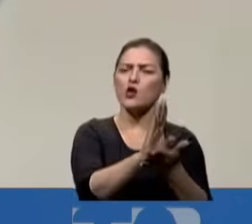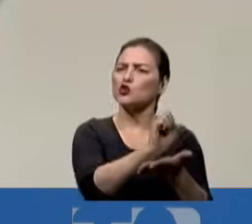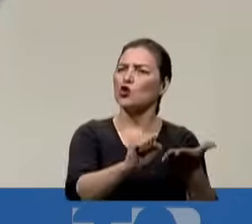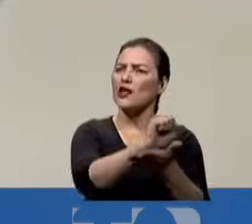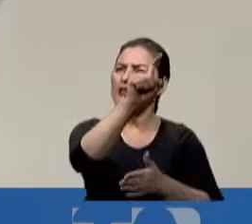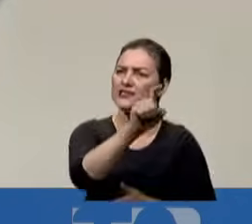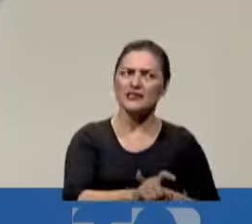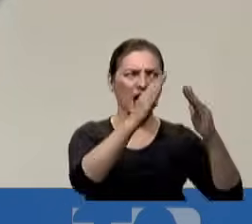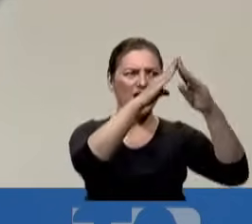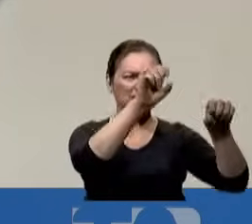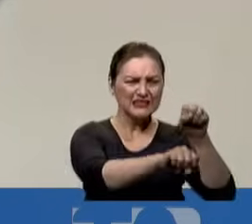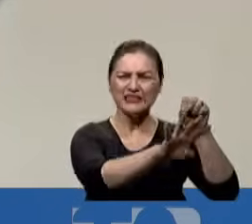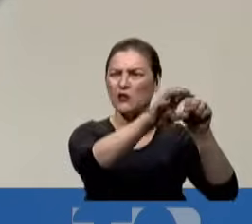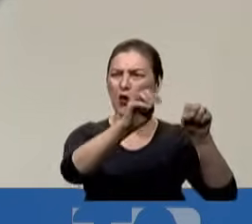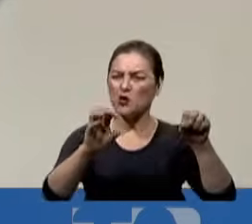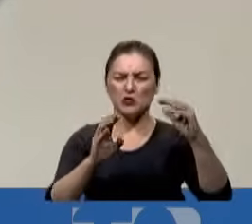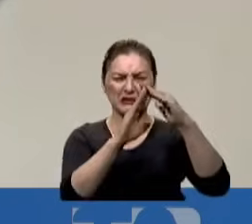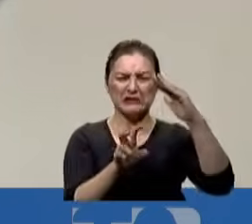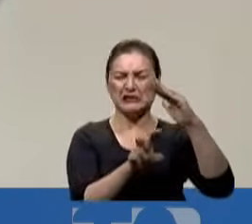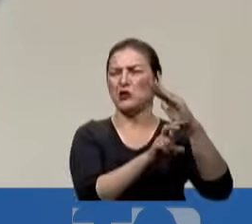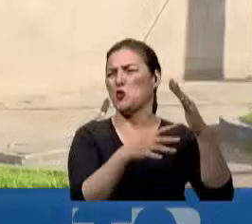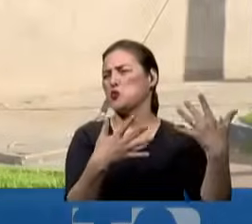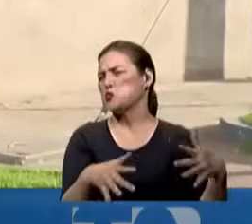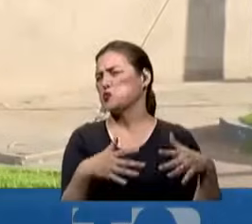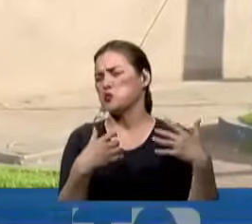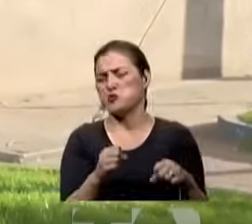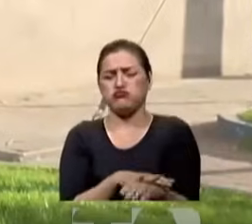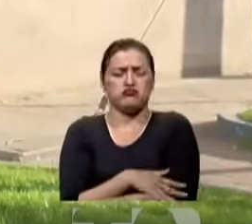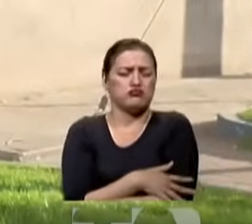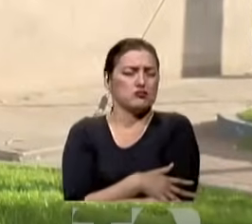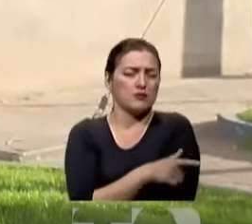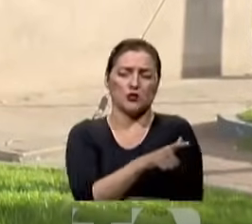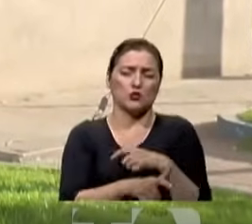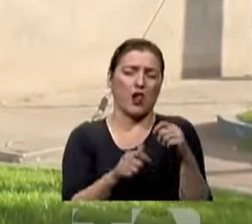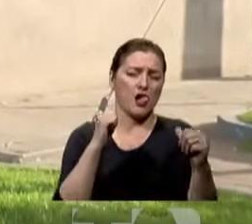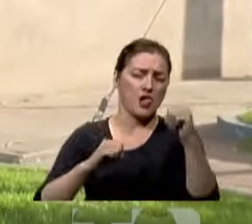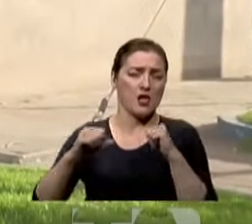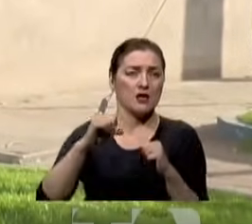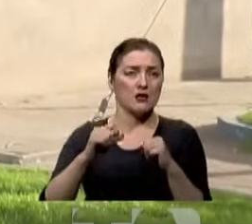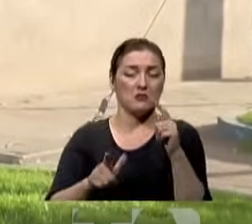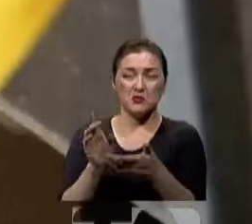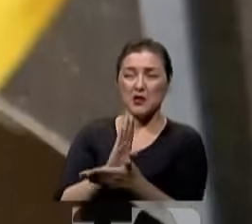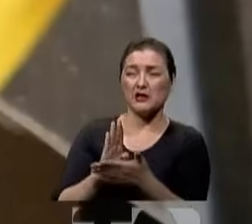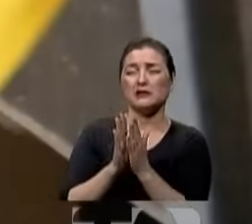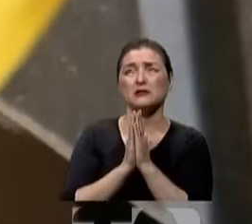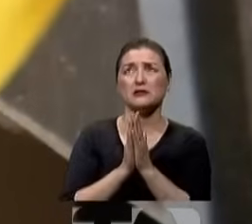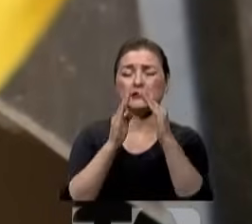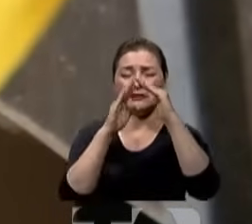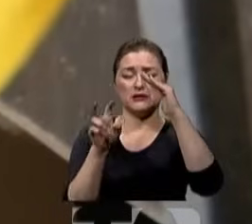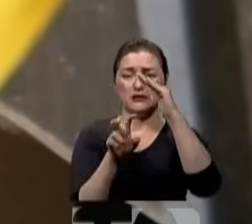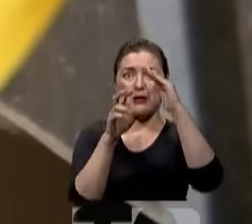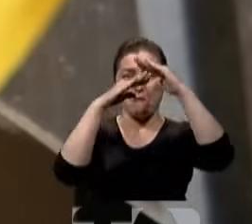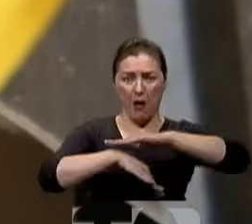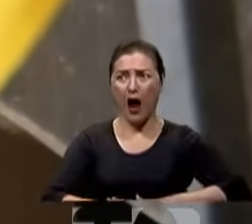en Solanda se están viviendo casos demasiadamente sensibles. Mientras tanto, los moradores del sector esperan que no haya víctimas que